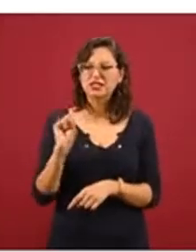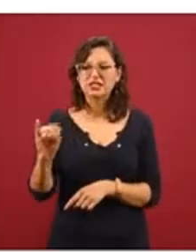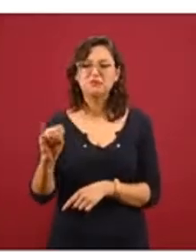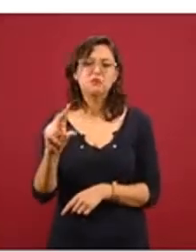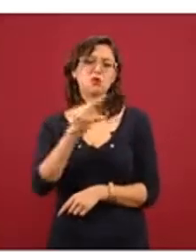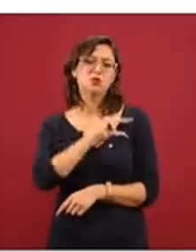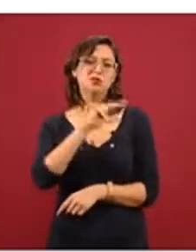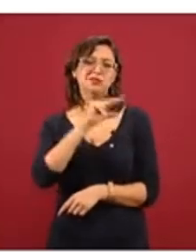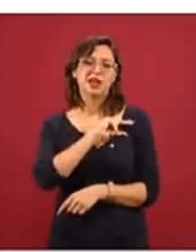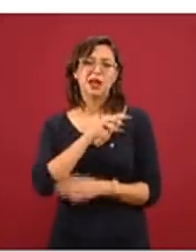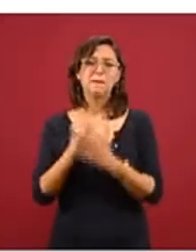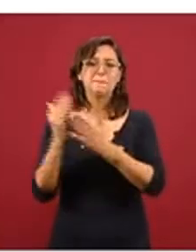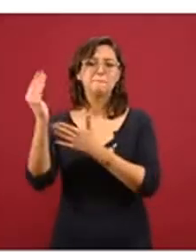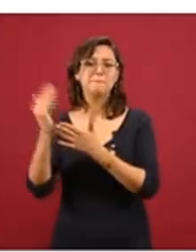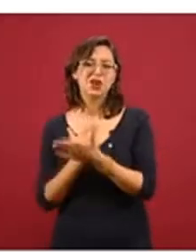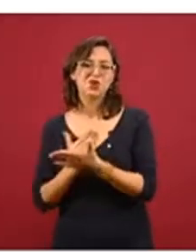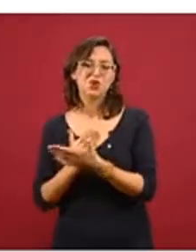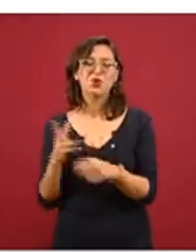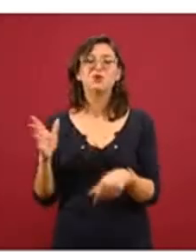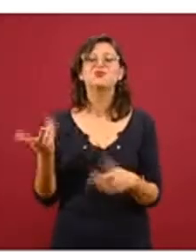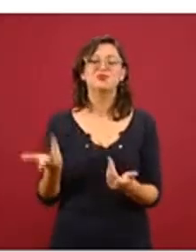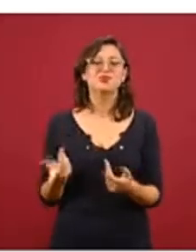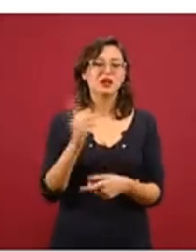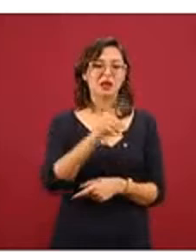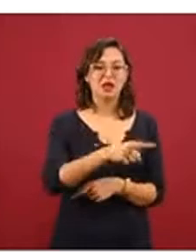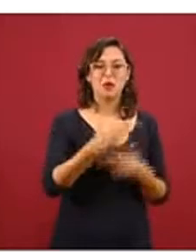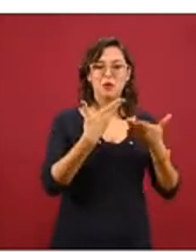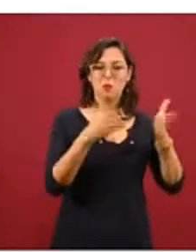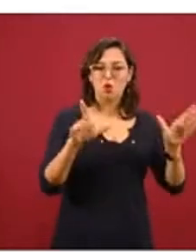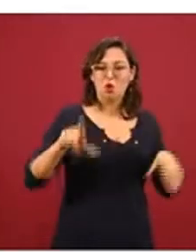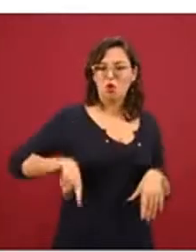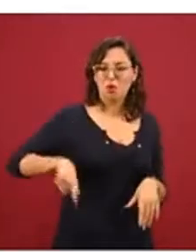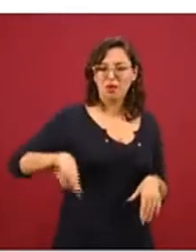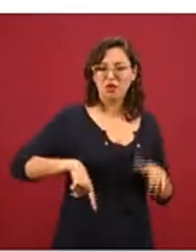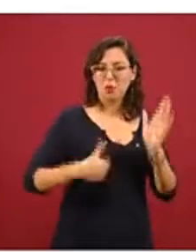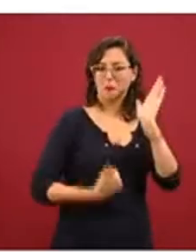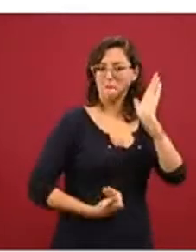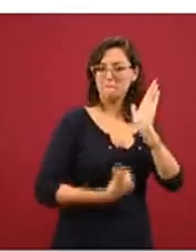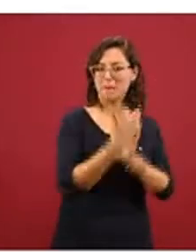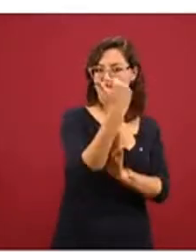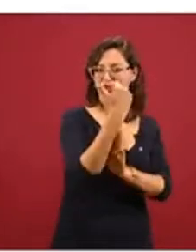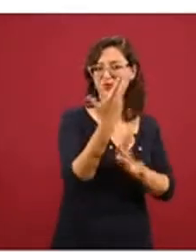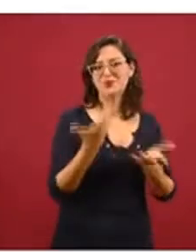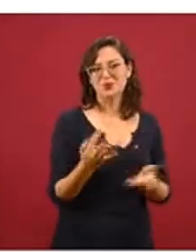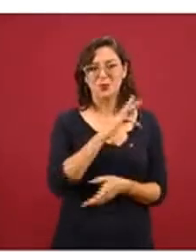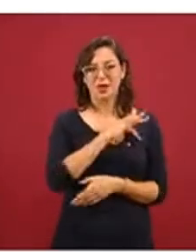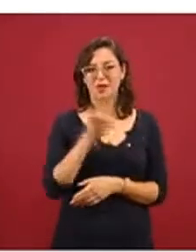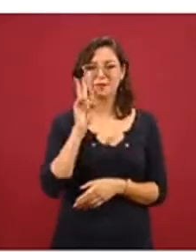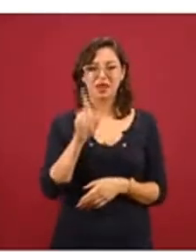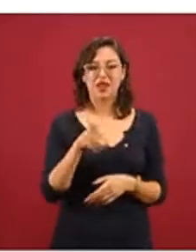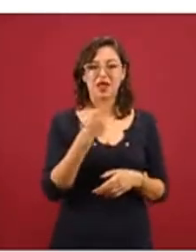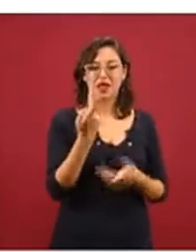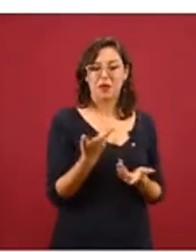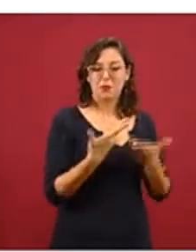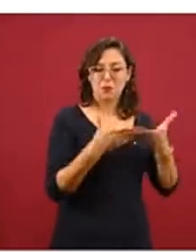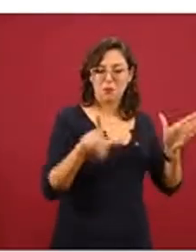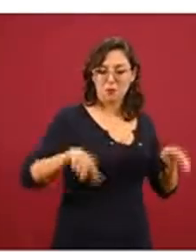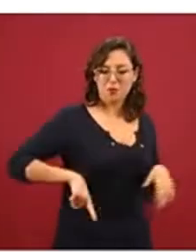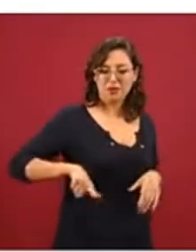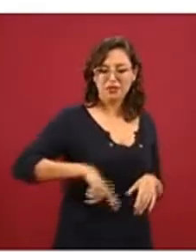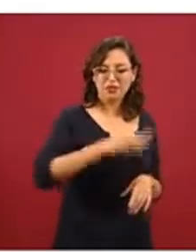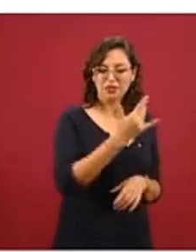siempre es menor que el que se encuentra en la Red Nacional de Laboratorios de Salud Pública. Acabamos de verlo, 50%, aquí es